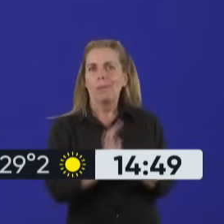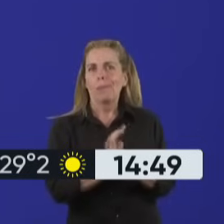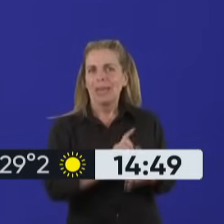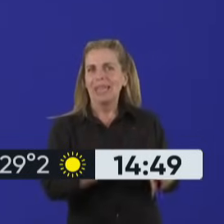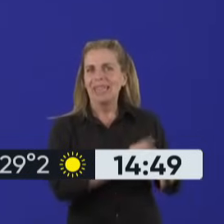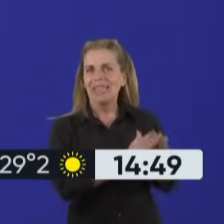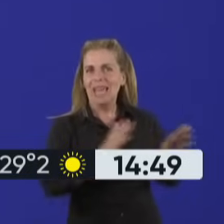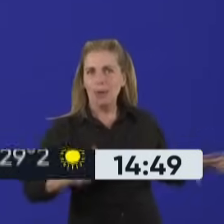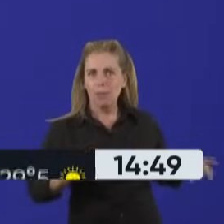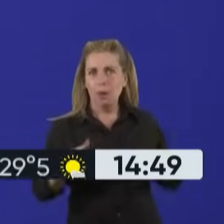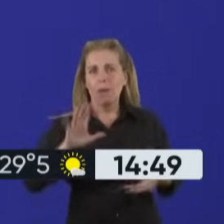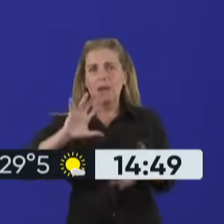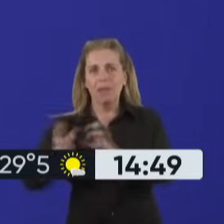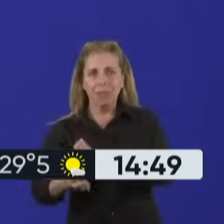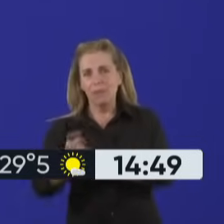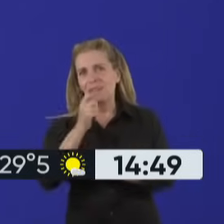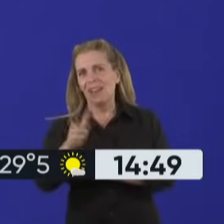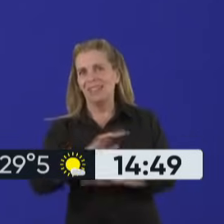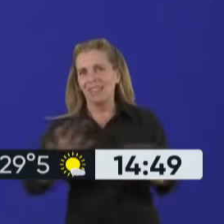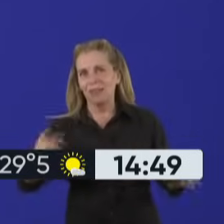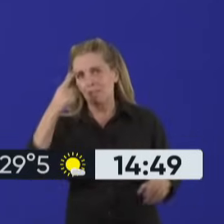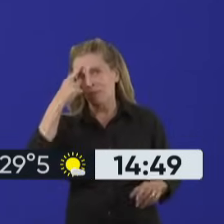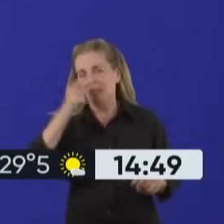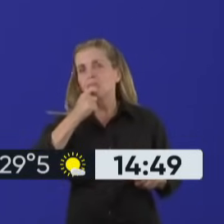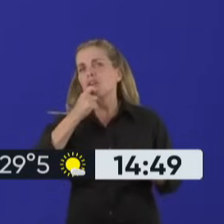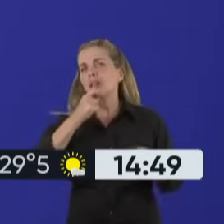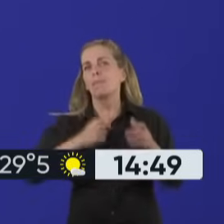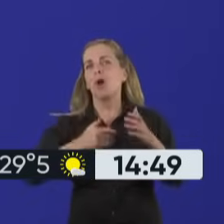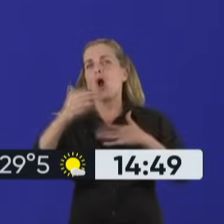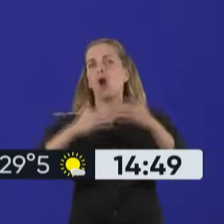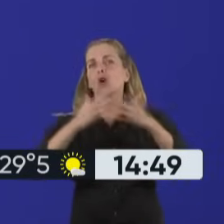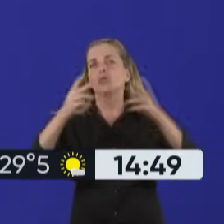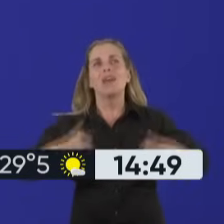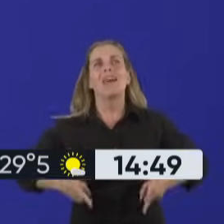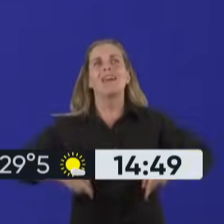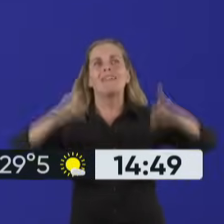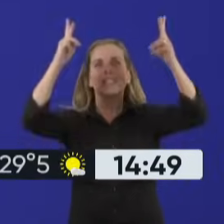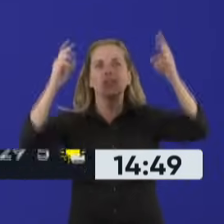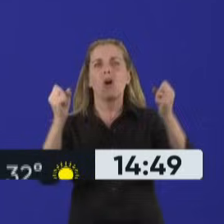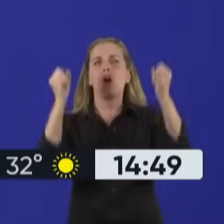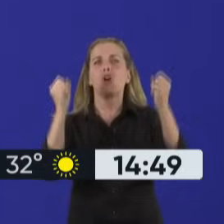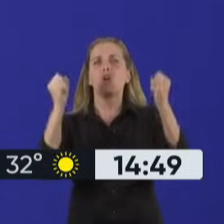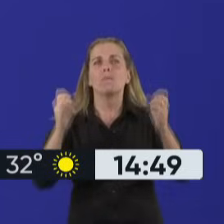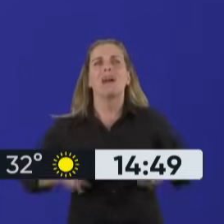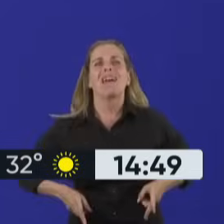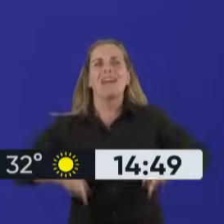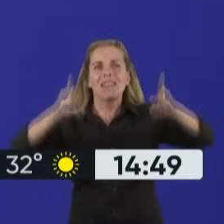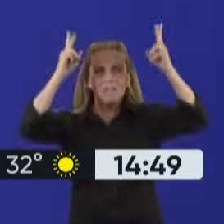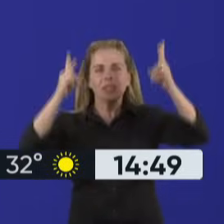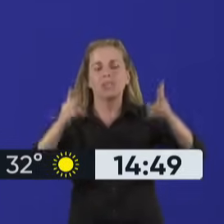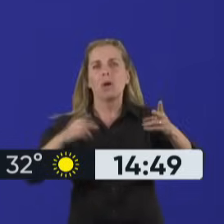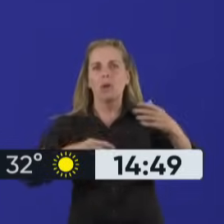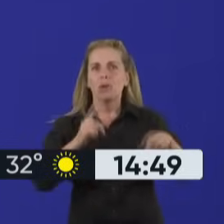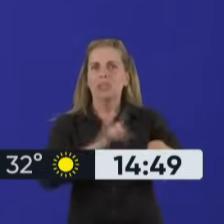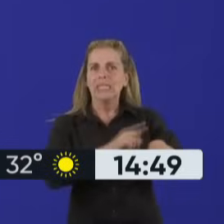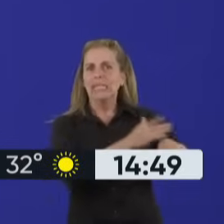muy fácil. Y piensen en un edificio, ¿no? Digo, ustedes pueden construir un rascacielos y después, con el sistema ese de